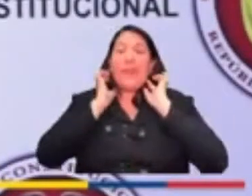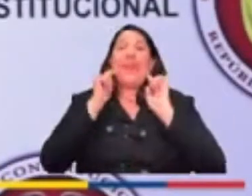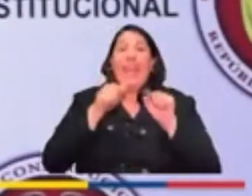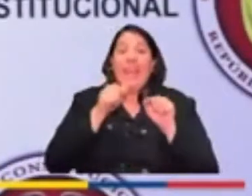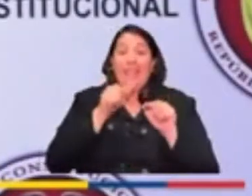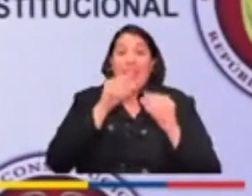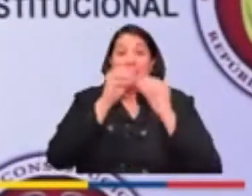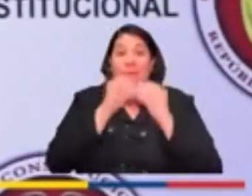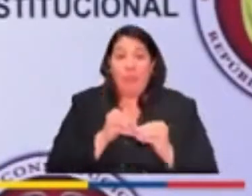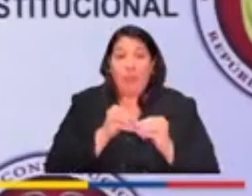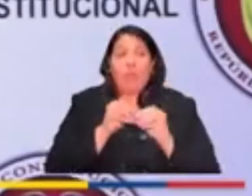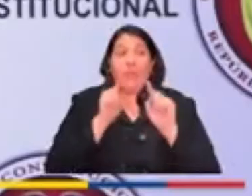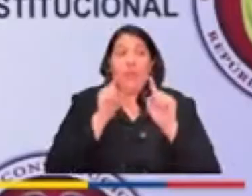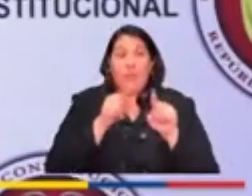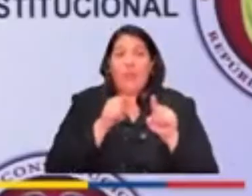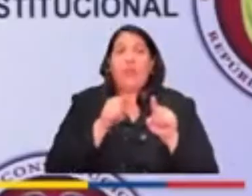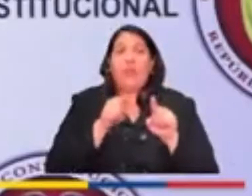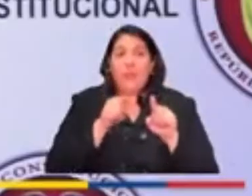sentido,